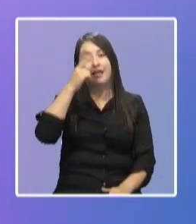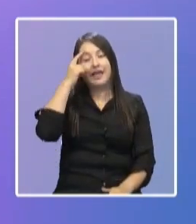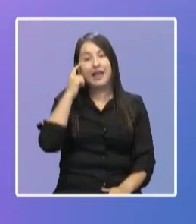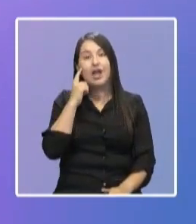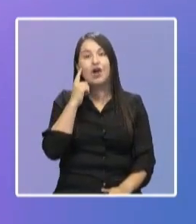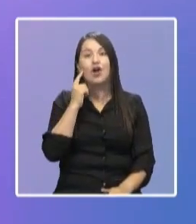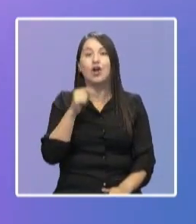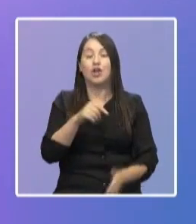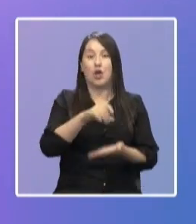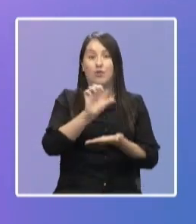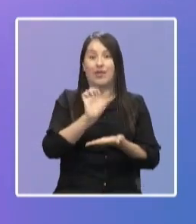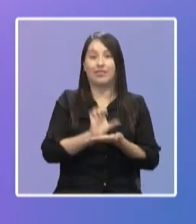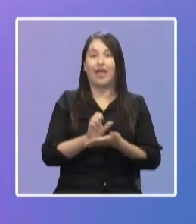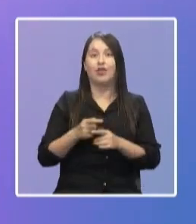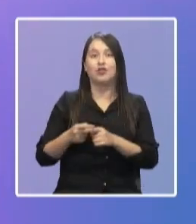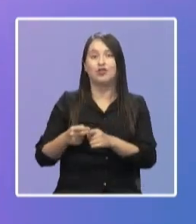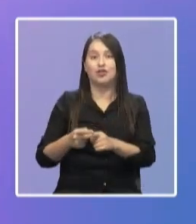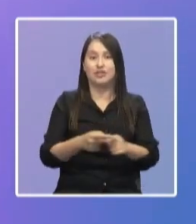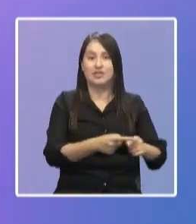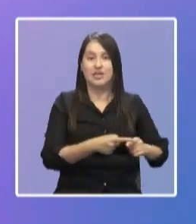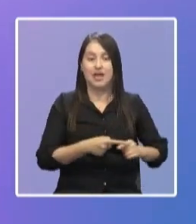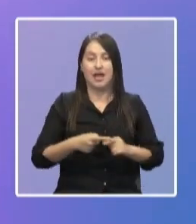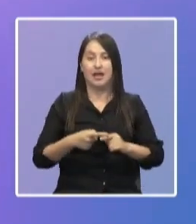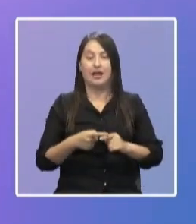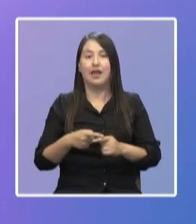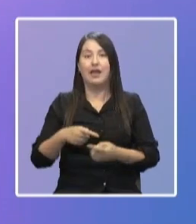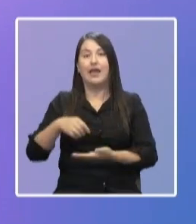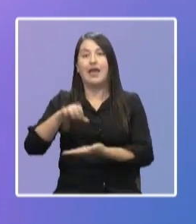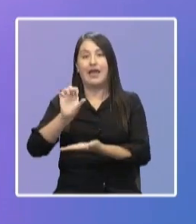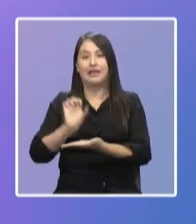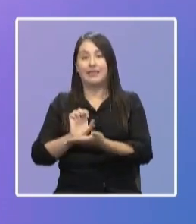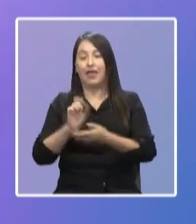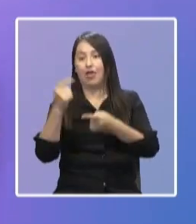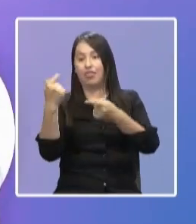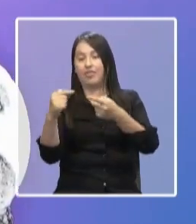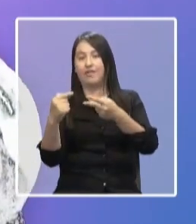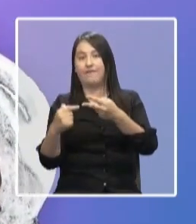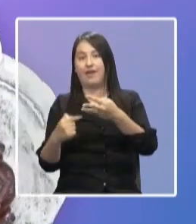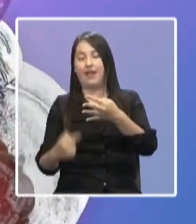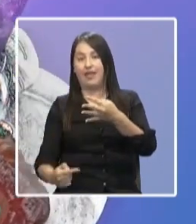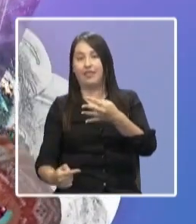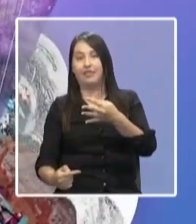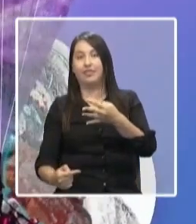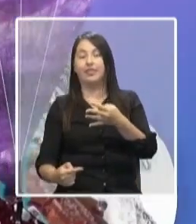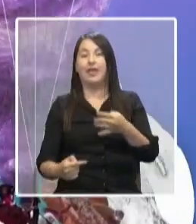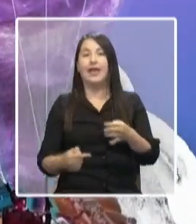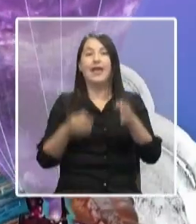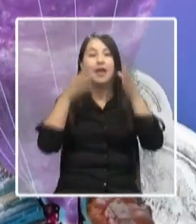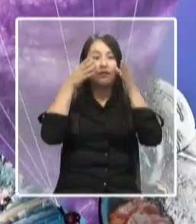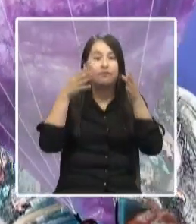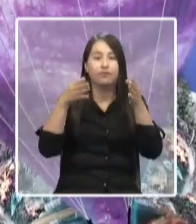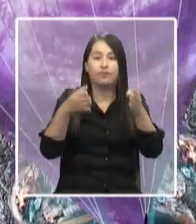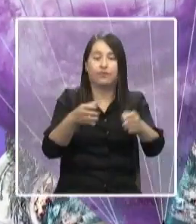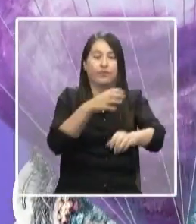un Estado social, un Estado plurinacional, un Estado descentralizado